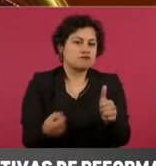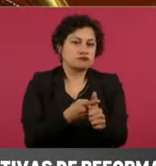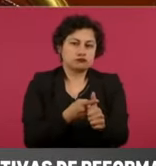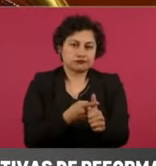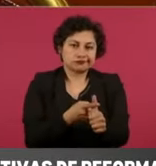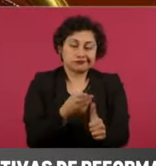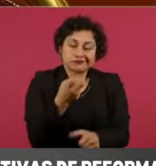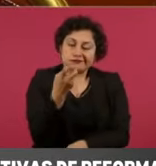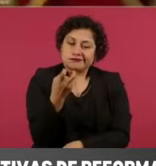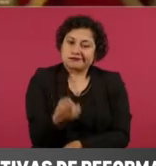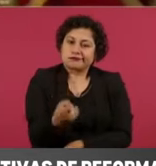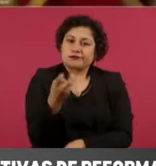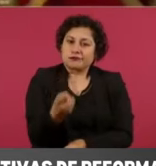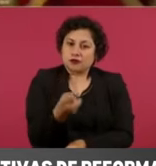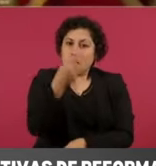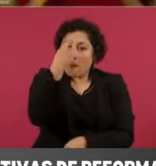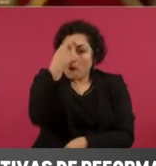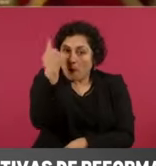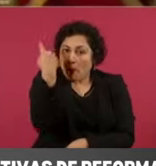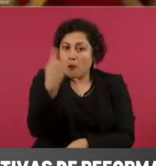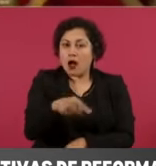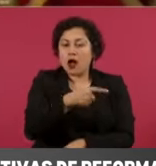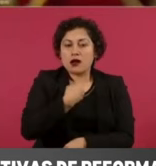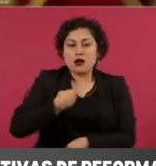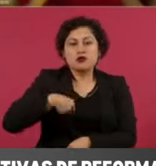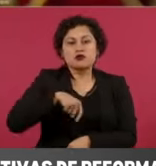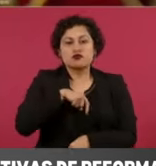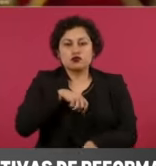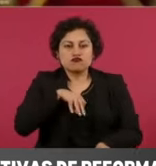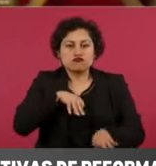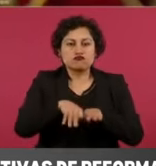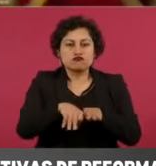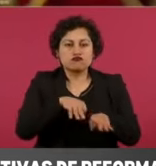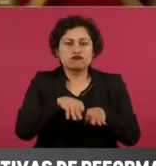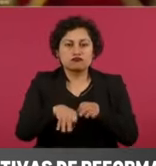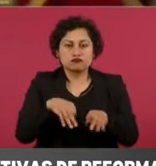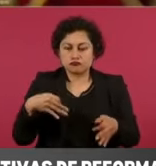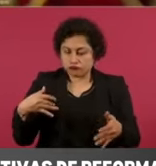nuestro principal motivo de orgullo.